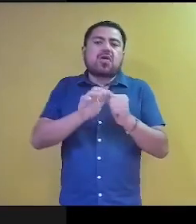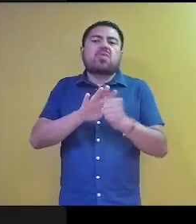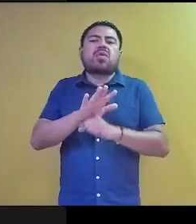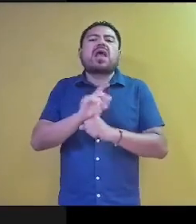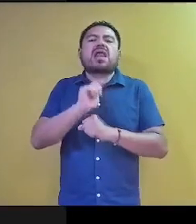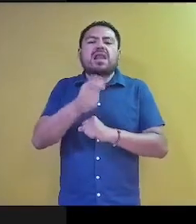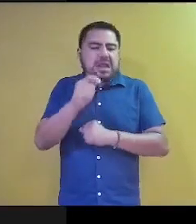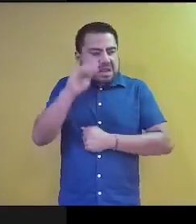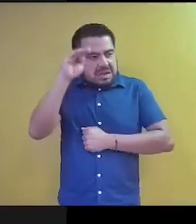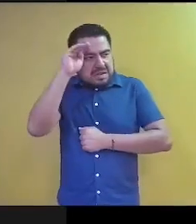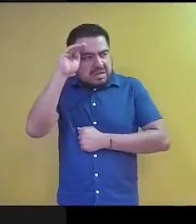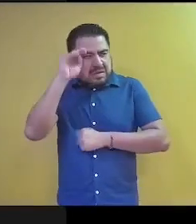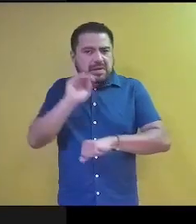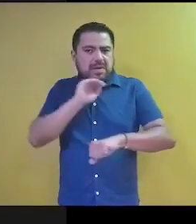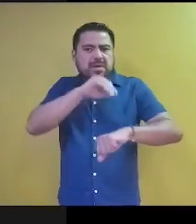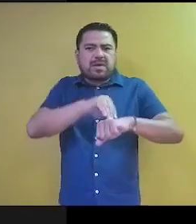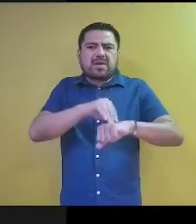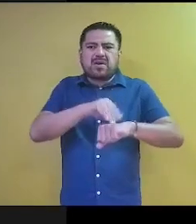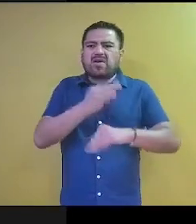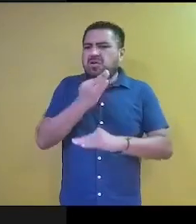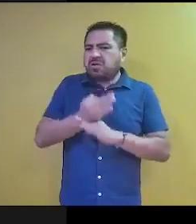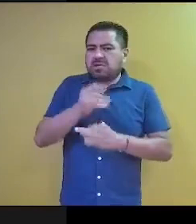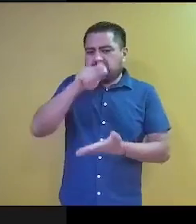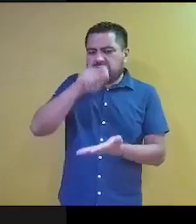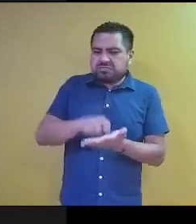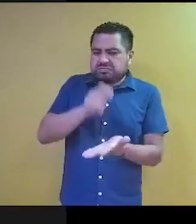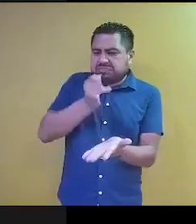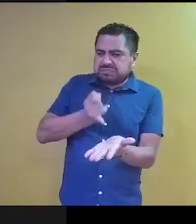las consideraciones expuestas en la presente sentencia.